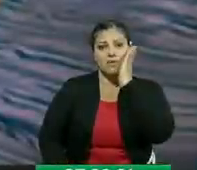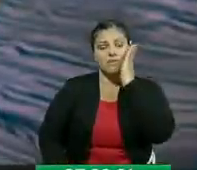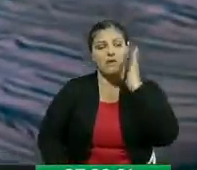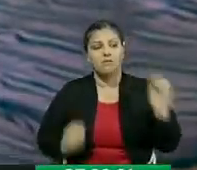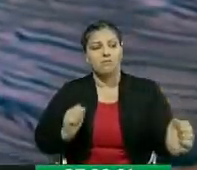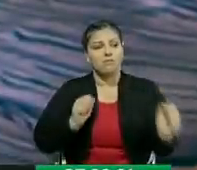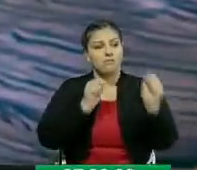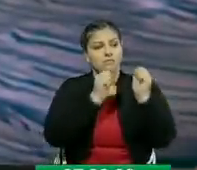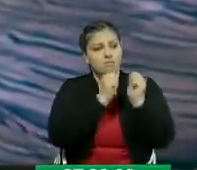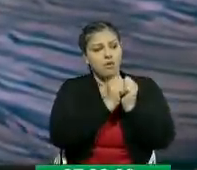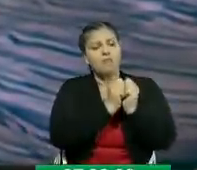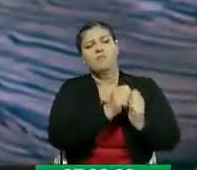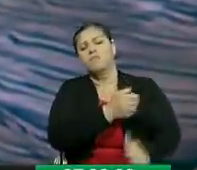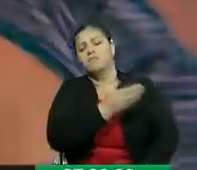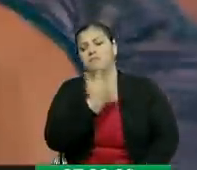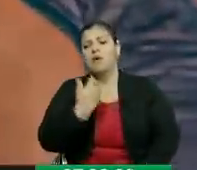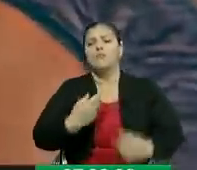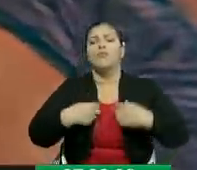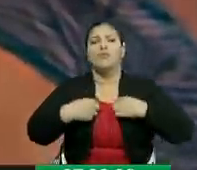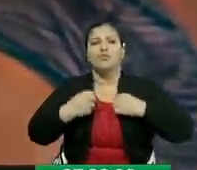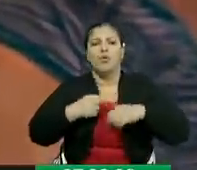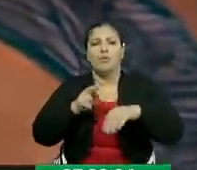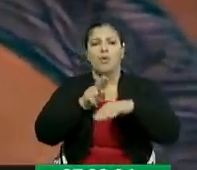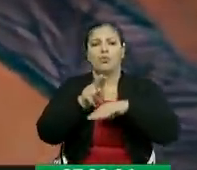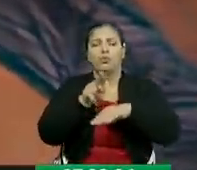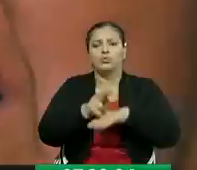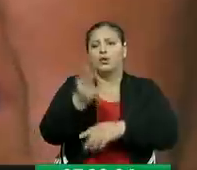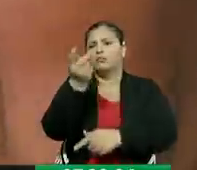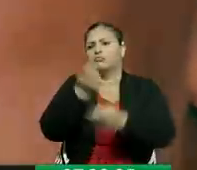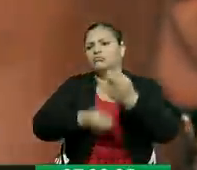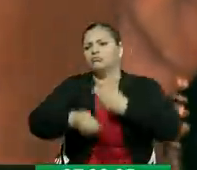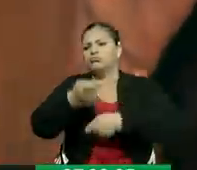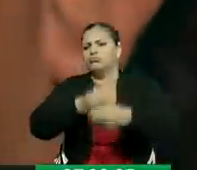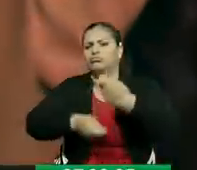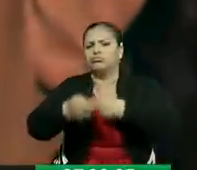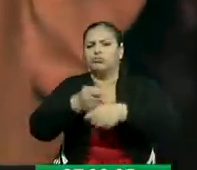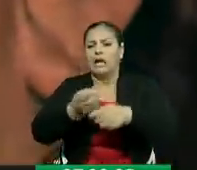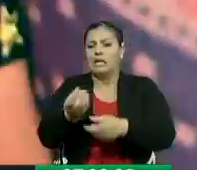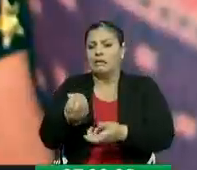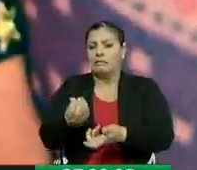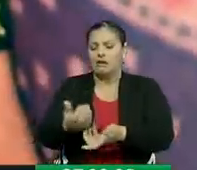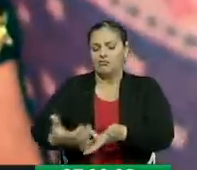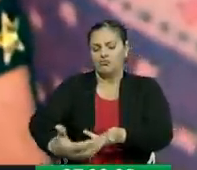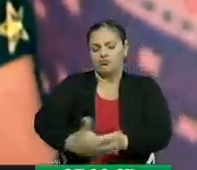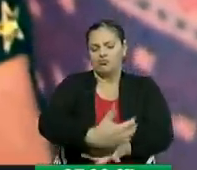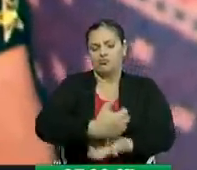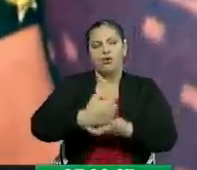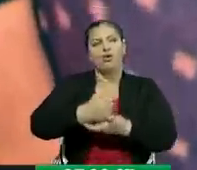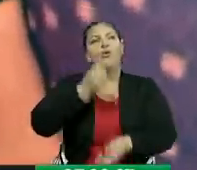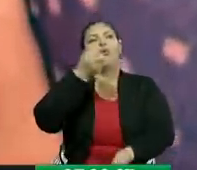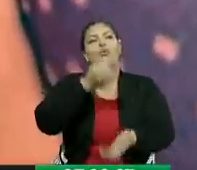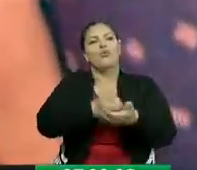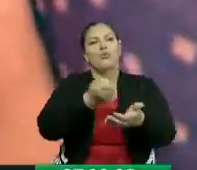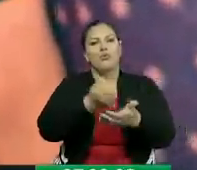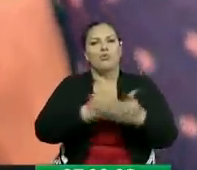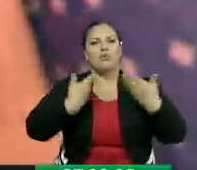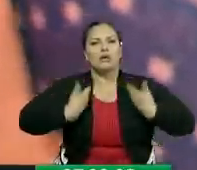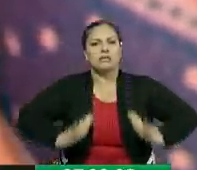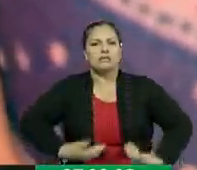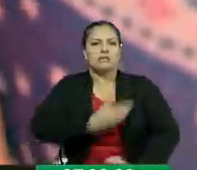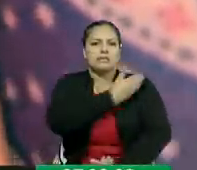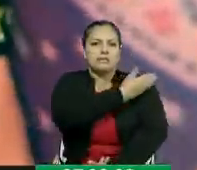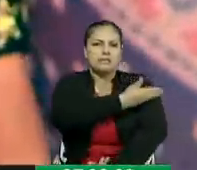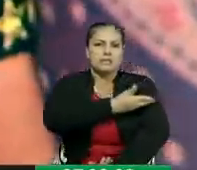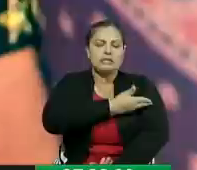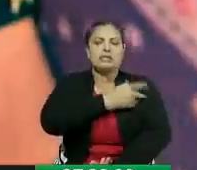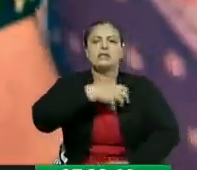dinero recaudado por su cuenta lo utilizaba en la adquisición de aquel vestuario. Su progenitora recordó que se enteró de lo